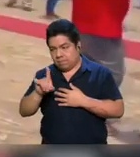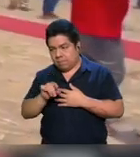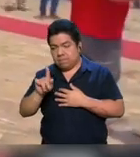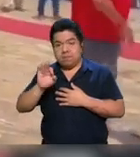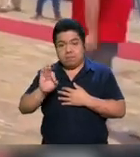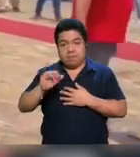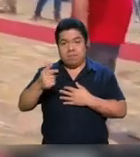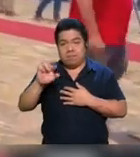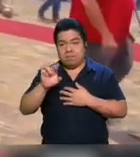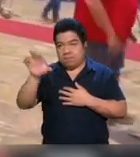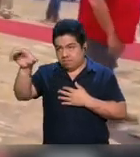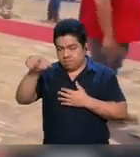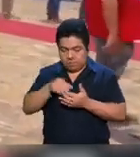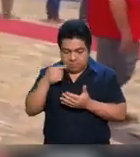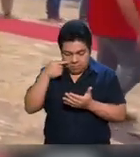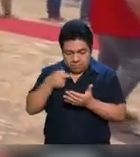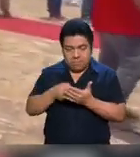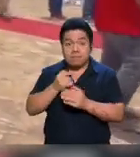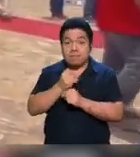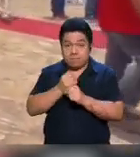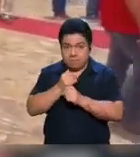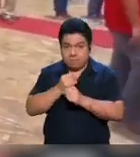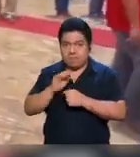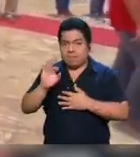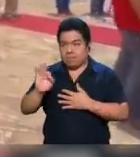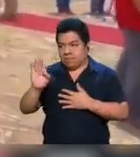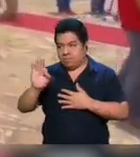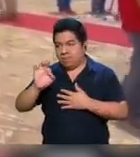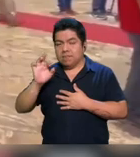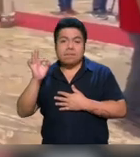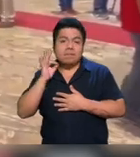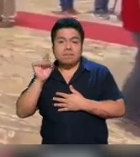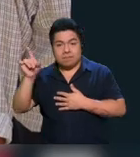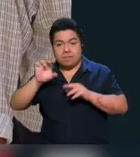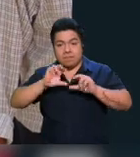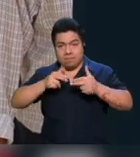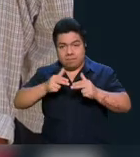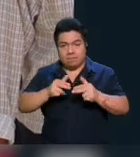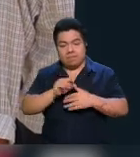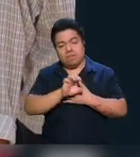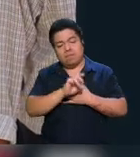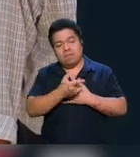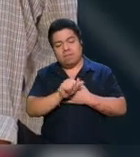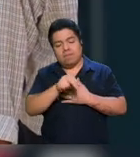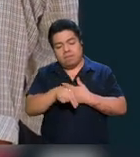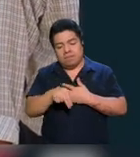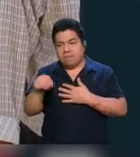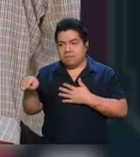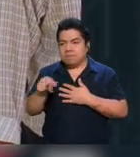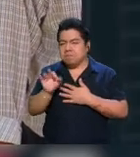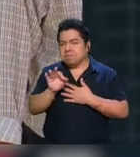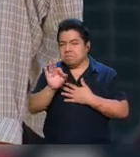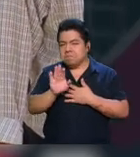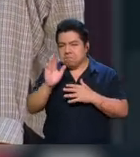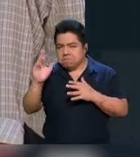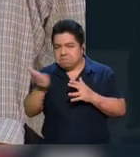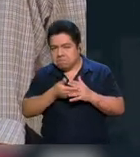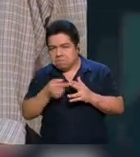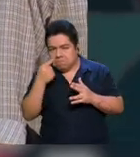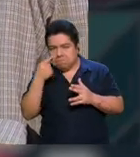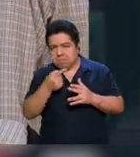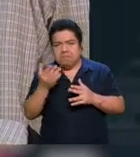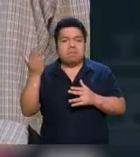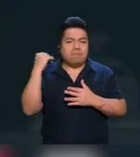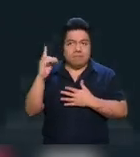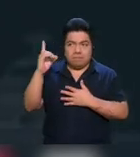por la Fiscalía General de la República. Por su parte, la Fiscalía de Chiapas informó que se detuvo a Edgar N., presunto autor material del homicidio ocurrido el